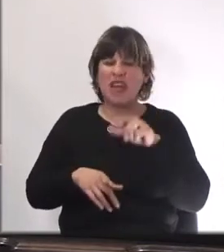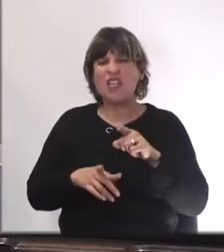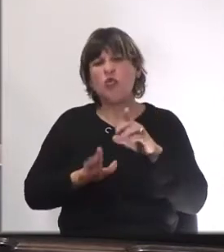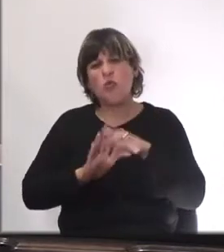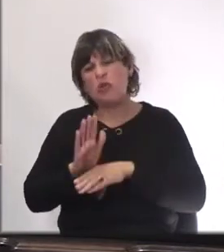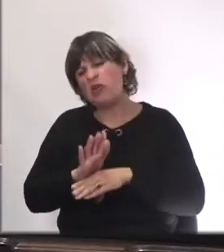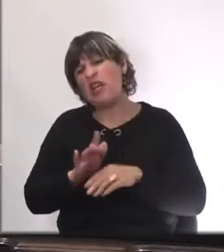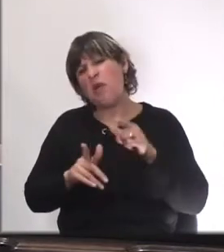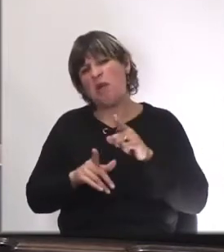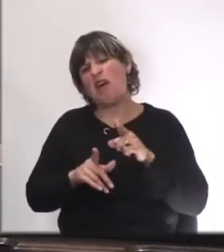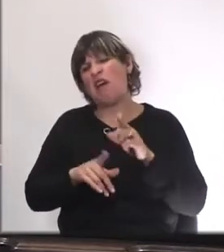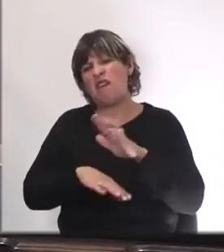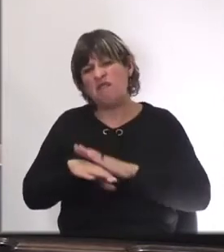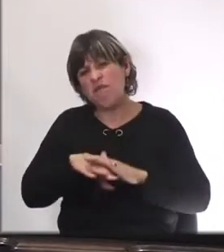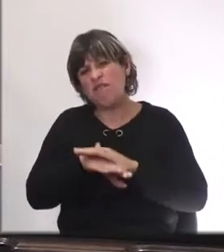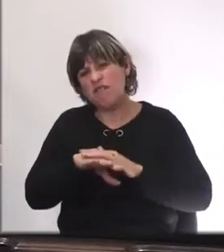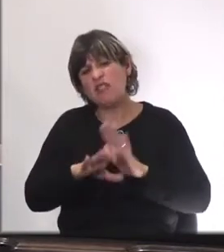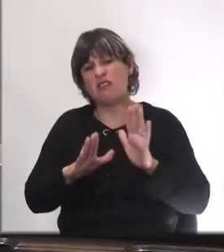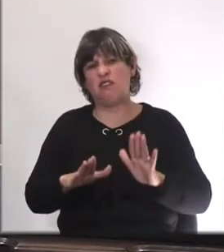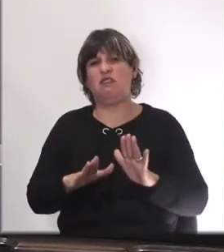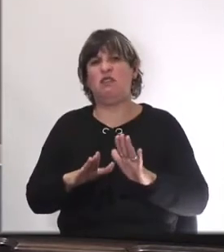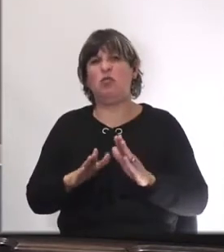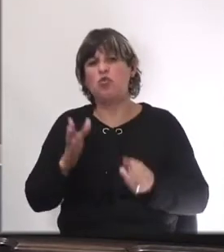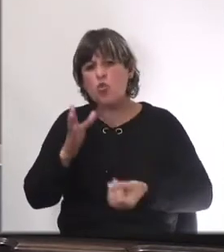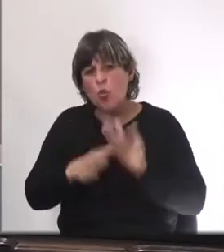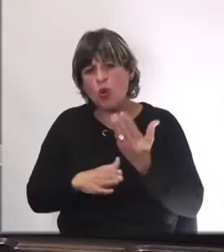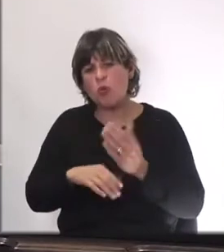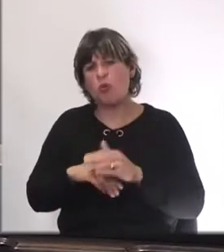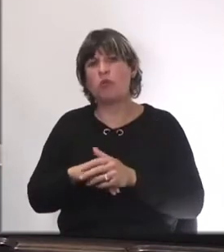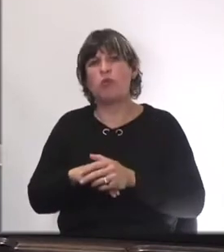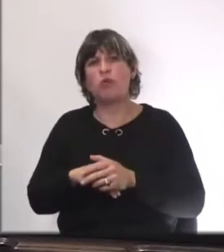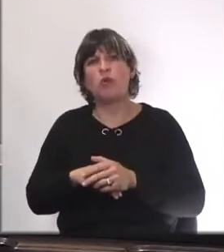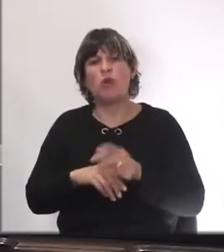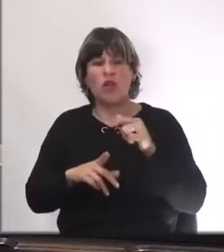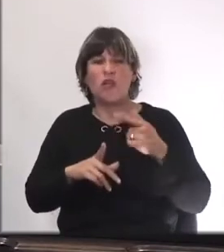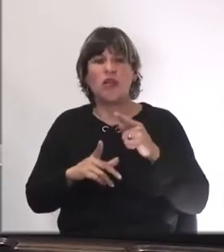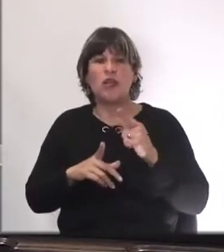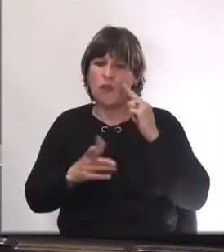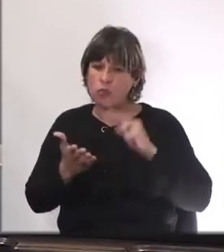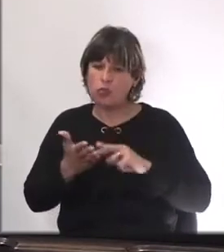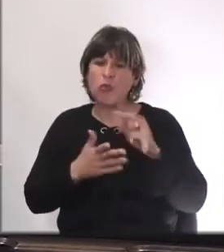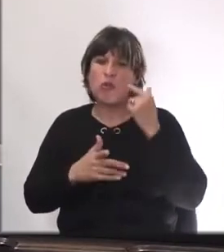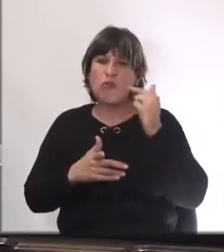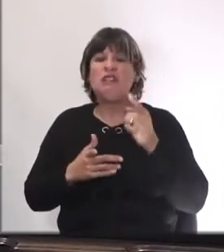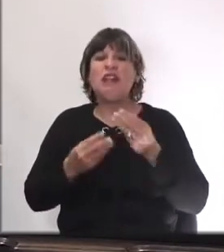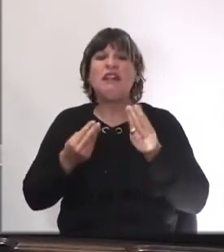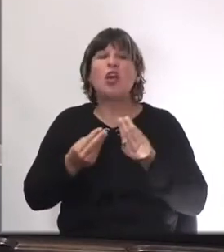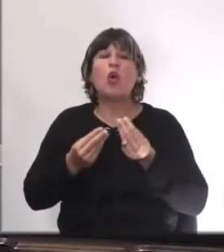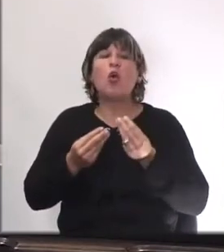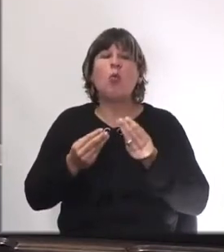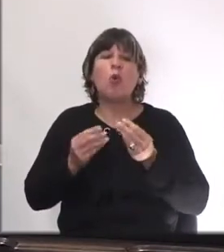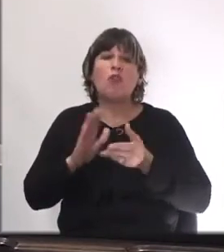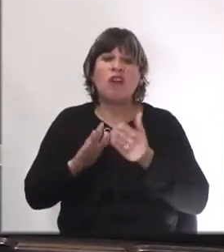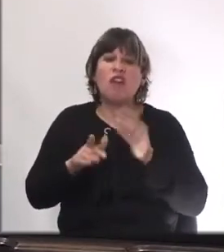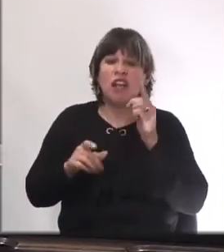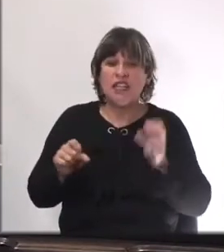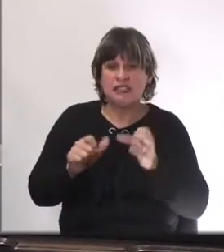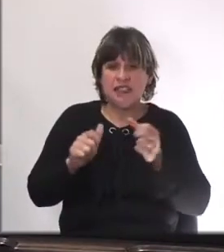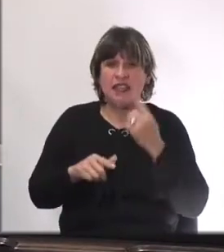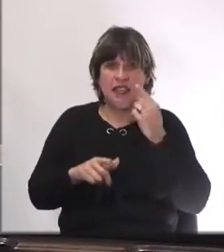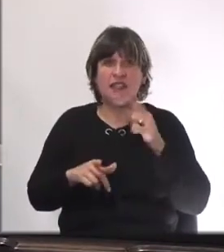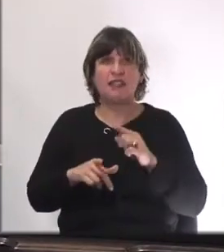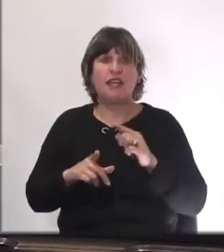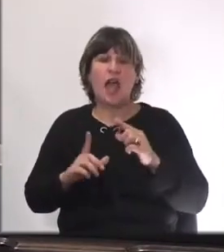verde desde el punto de vista de su implementación. Hay varias puntas que surgieron en la discusión